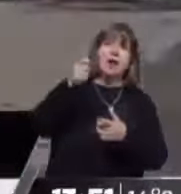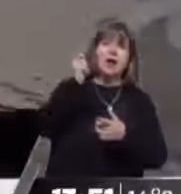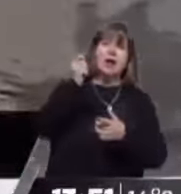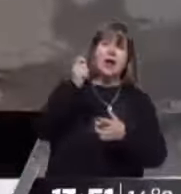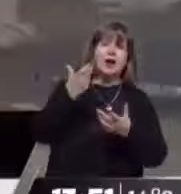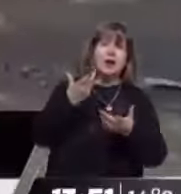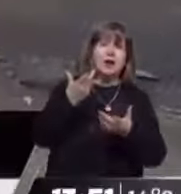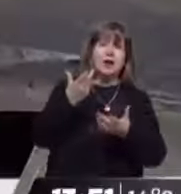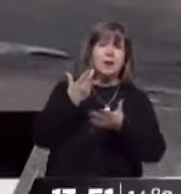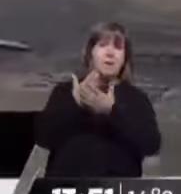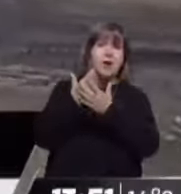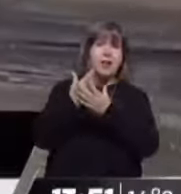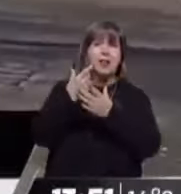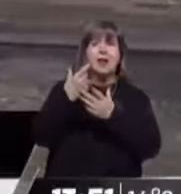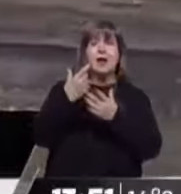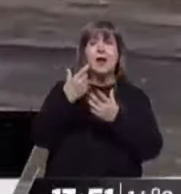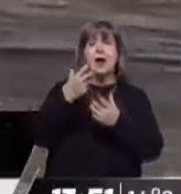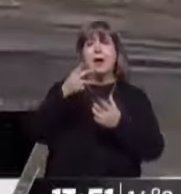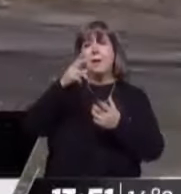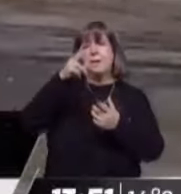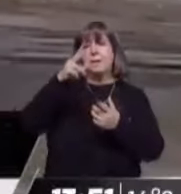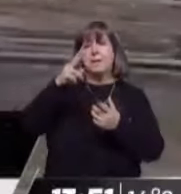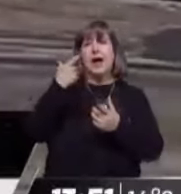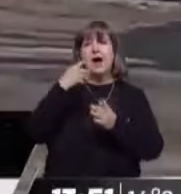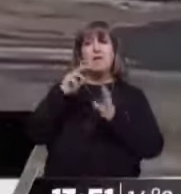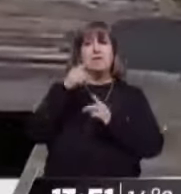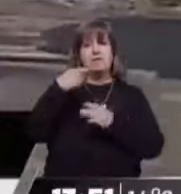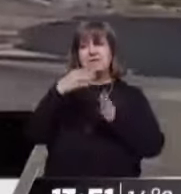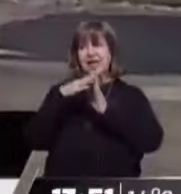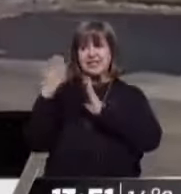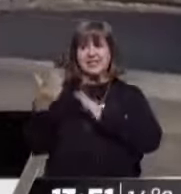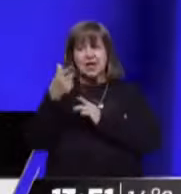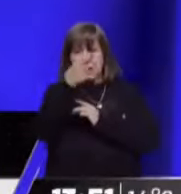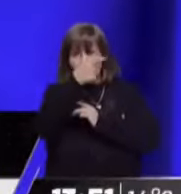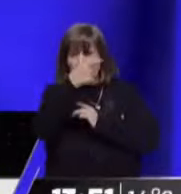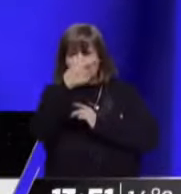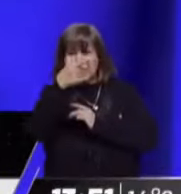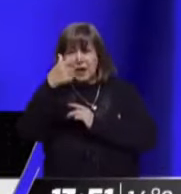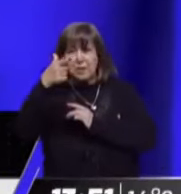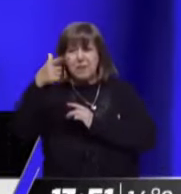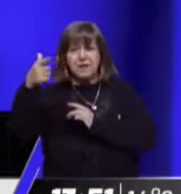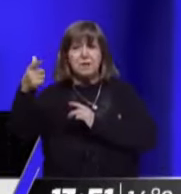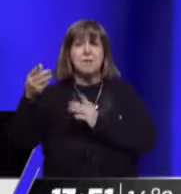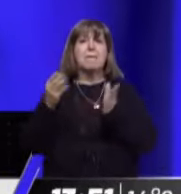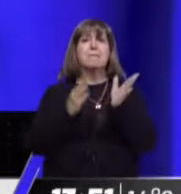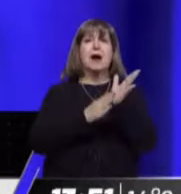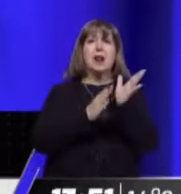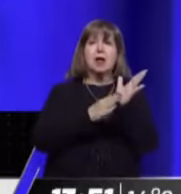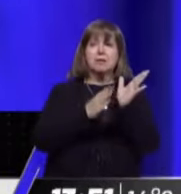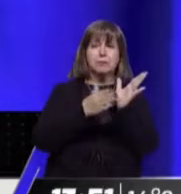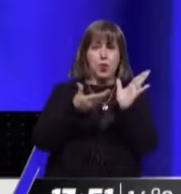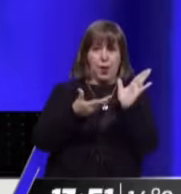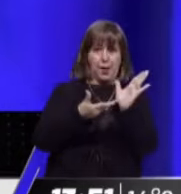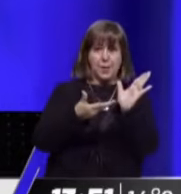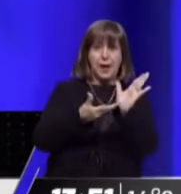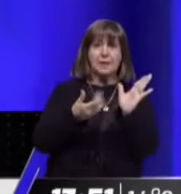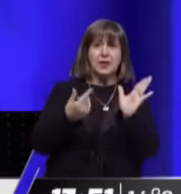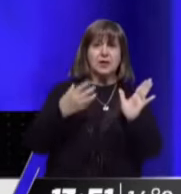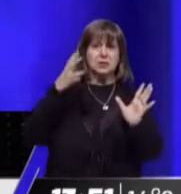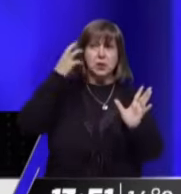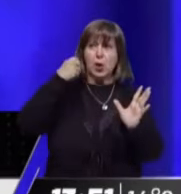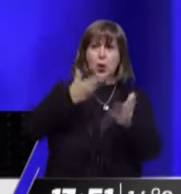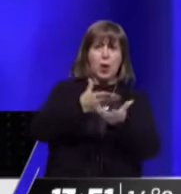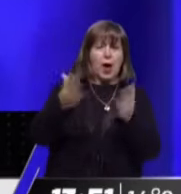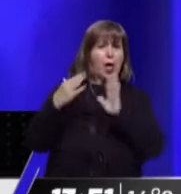de parte de lo que es vigilancia privada, de parte de un vecino puntualmente, y que esto llevó mucha preocupación, enojo y